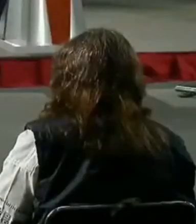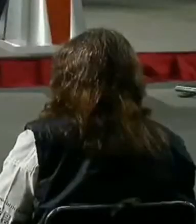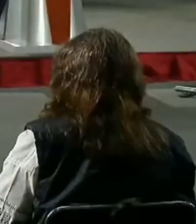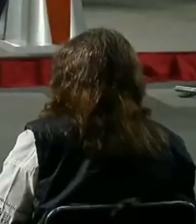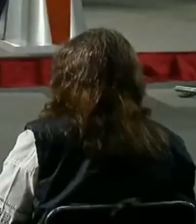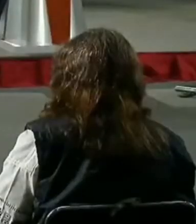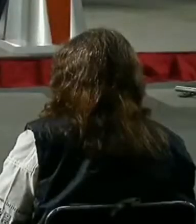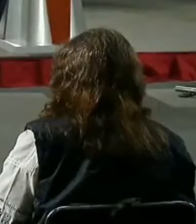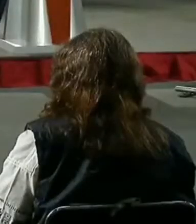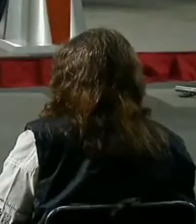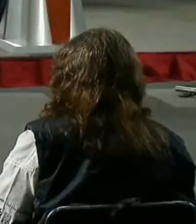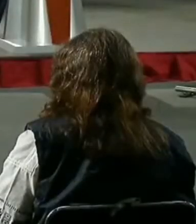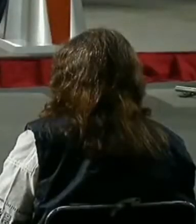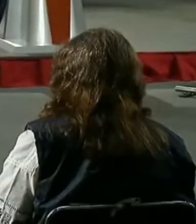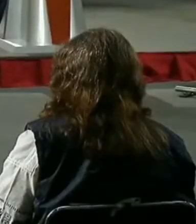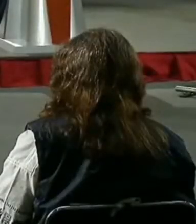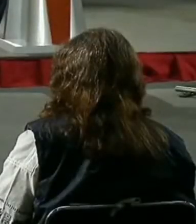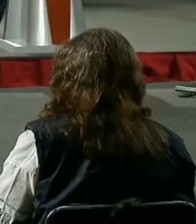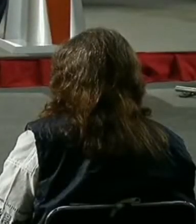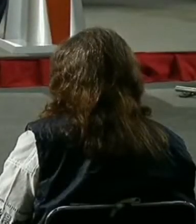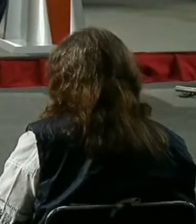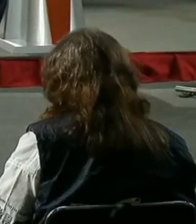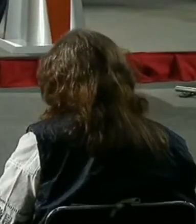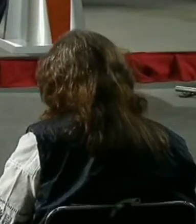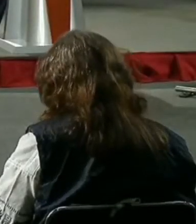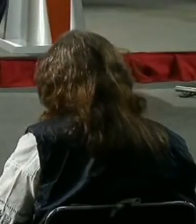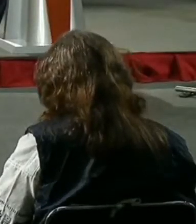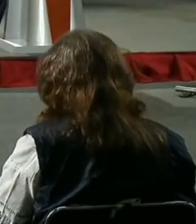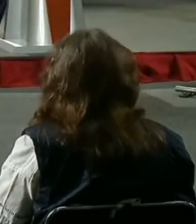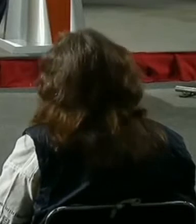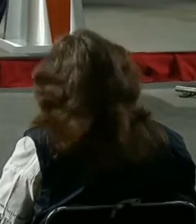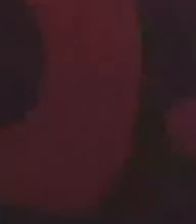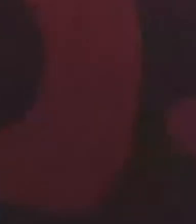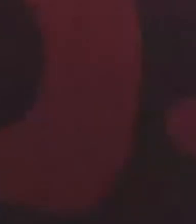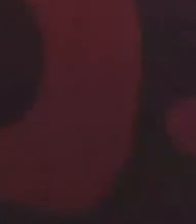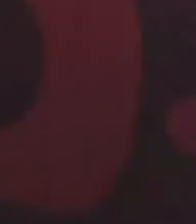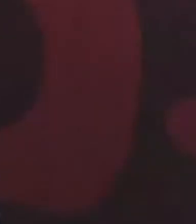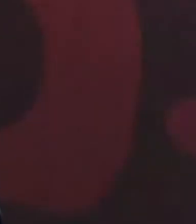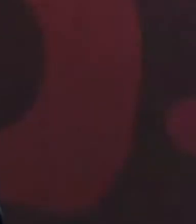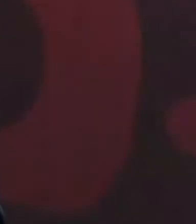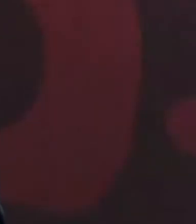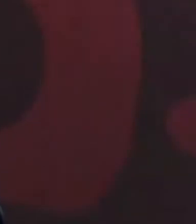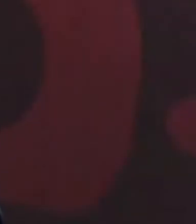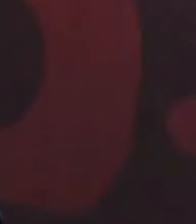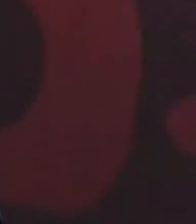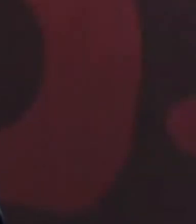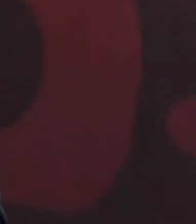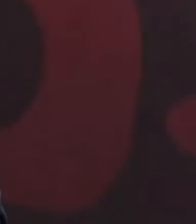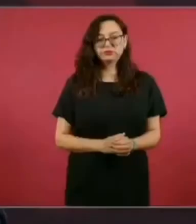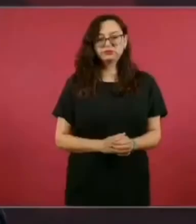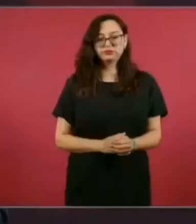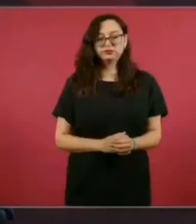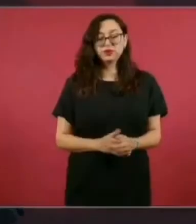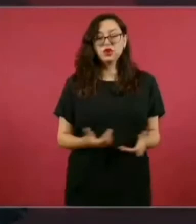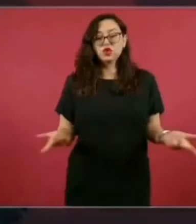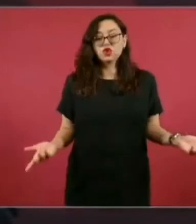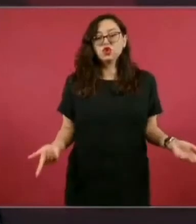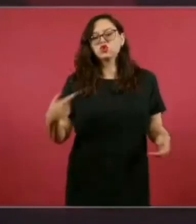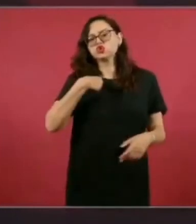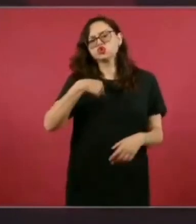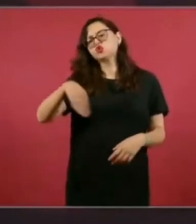yo considero que cualquiera que sea el resultado, quien gane la elección en Estados Unidos, va a